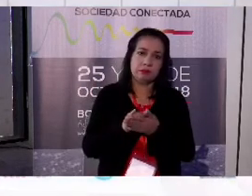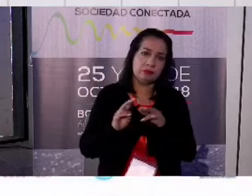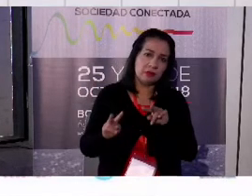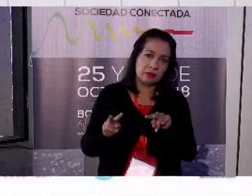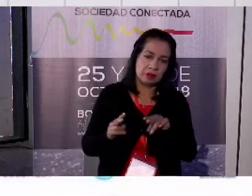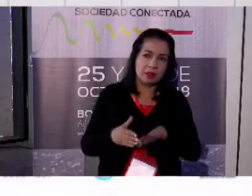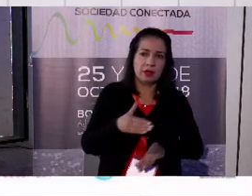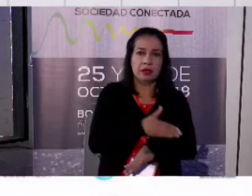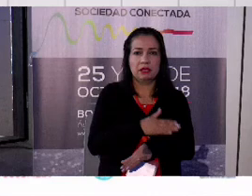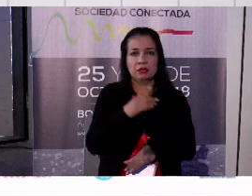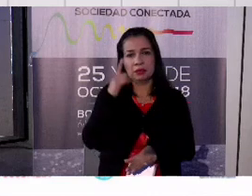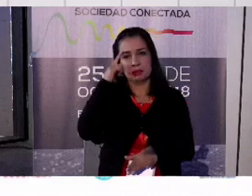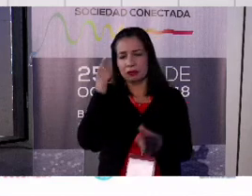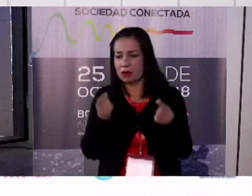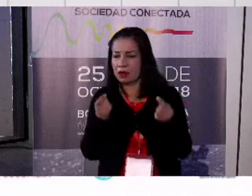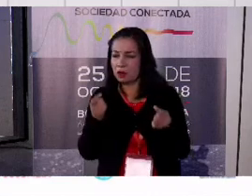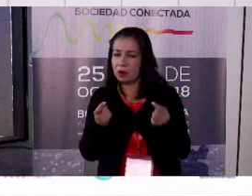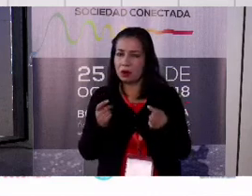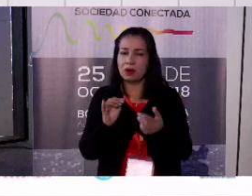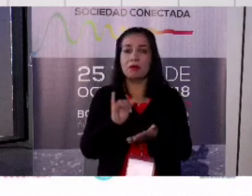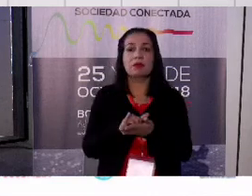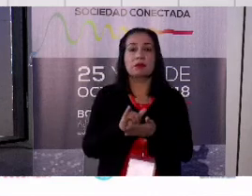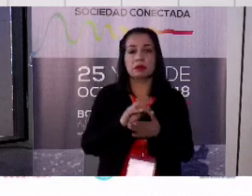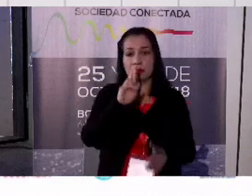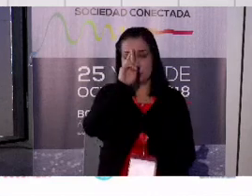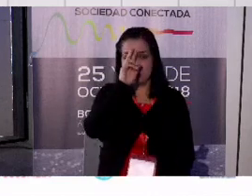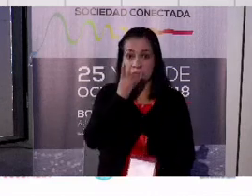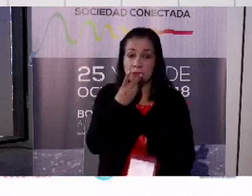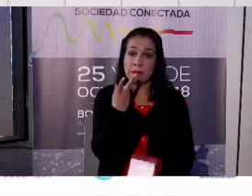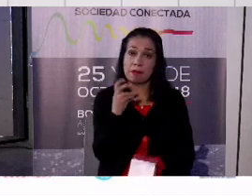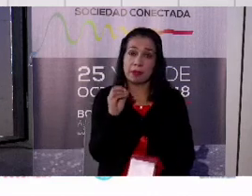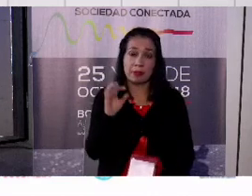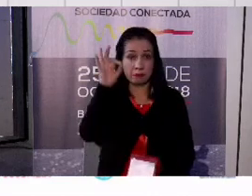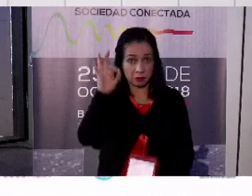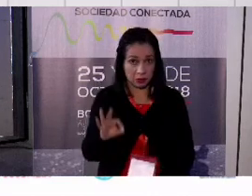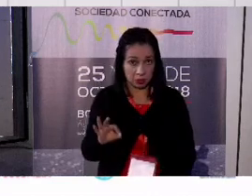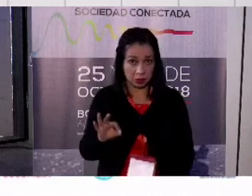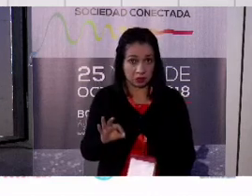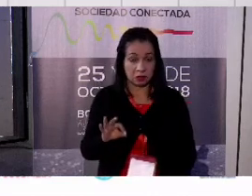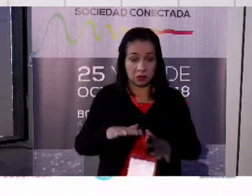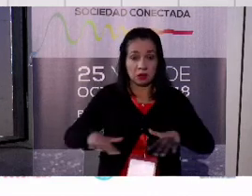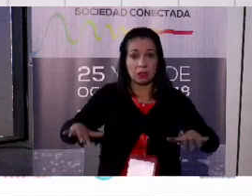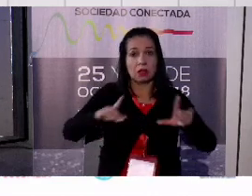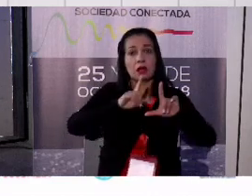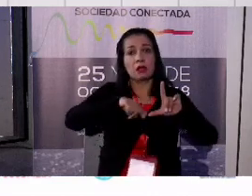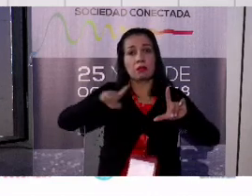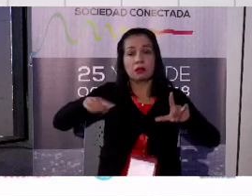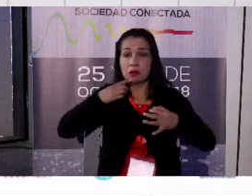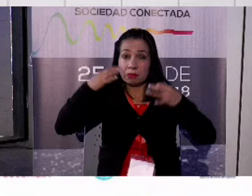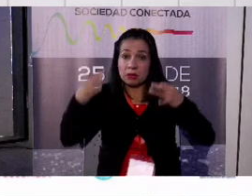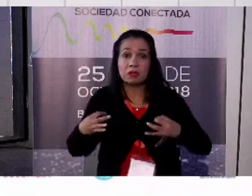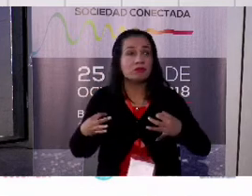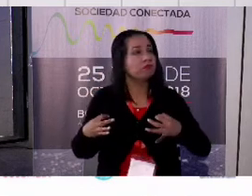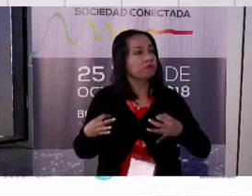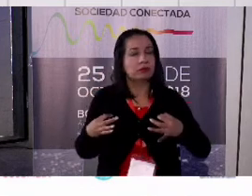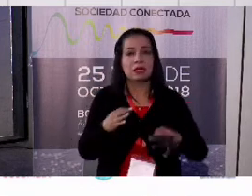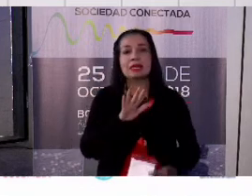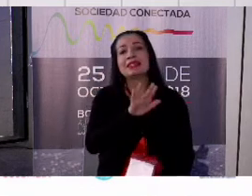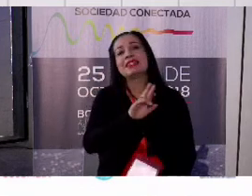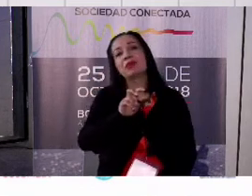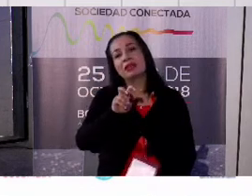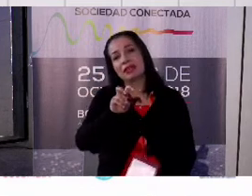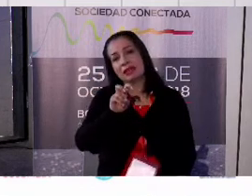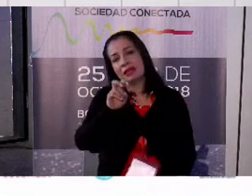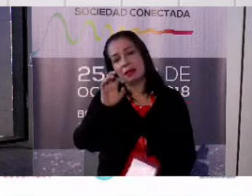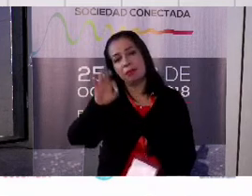calculado vemos que en vez de dominicana tener un 20% del espectro que dice la uit realmente tenemos un 57 y